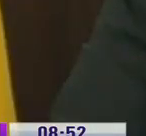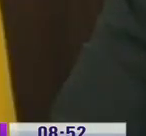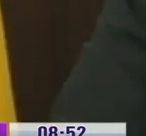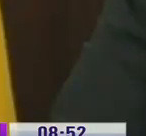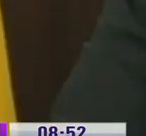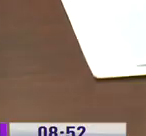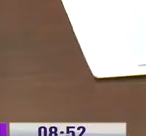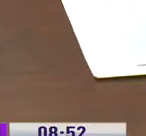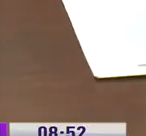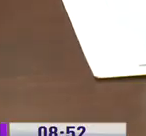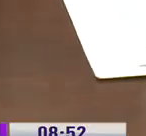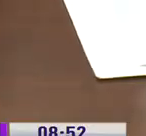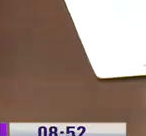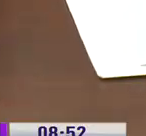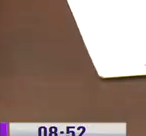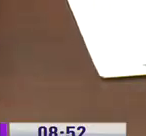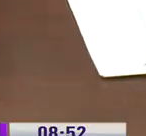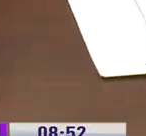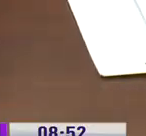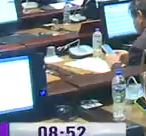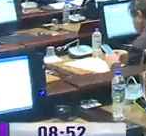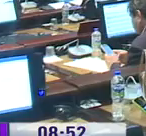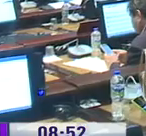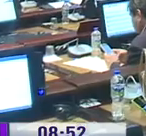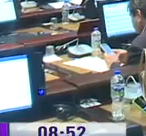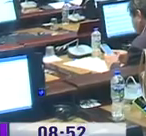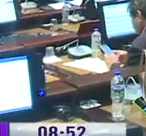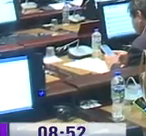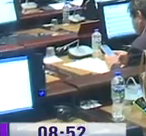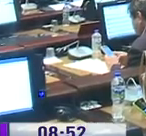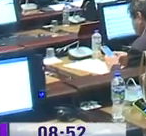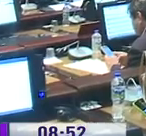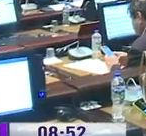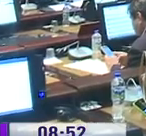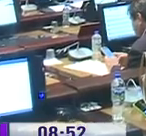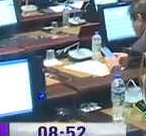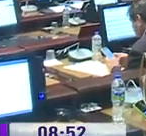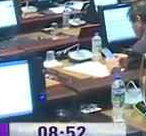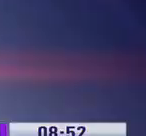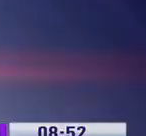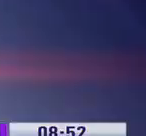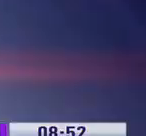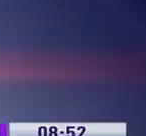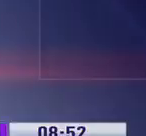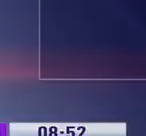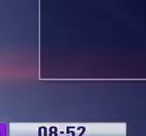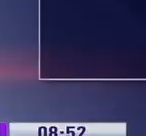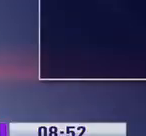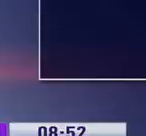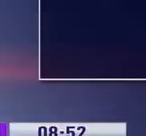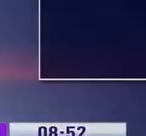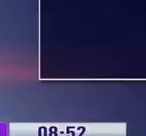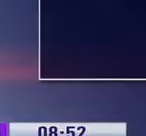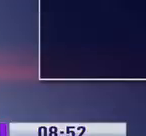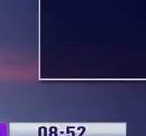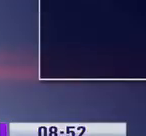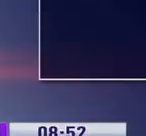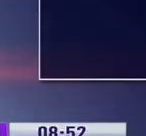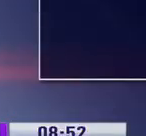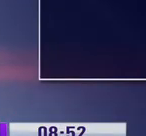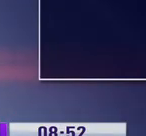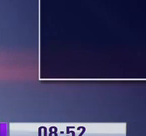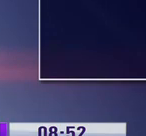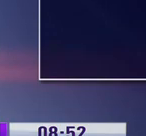de la comunidad. Son las 8:52, 7:52 en Galápagos. Tiempo de una pausa. Vaya con cuidado los que están en Quito. Hay accidente